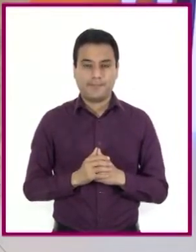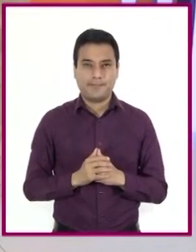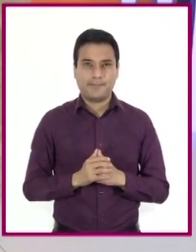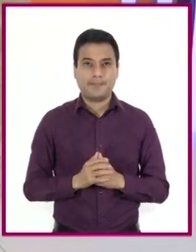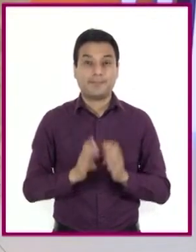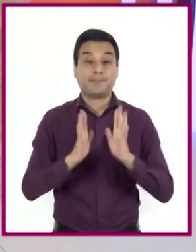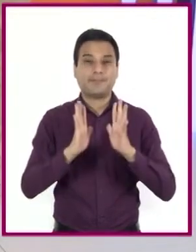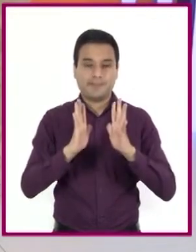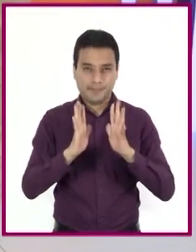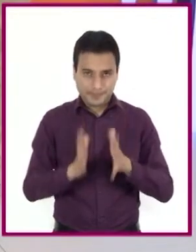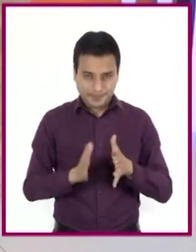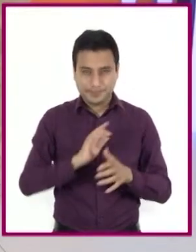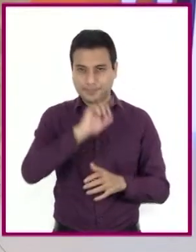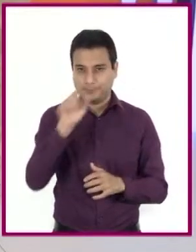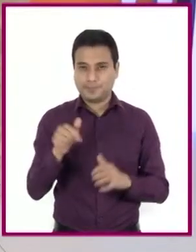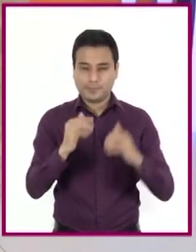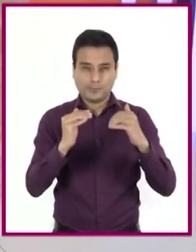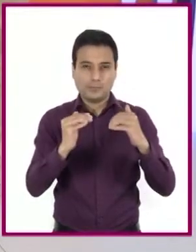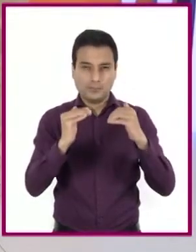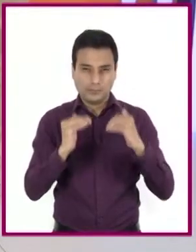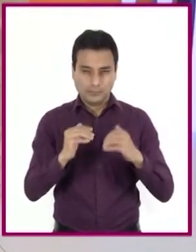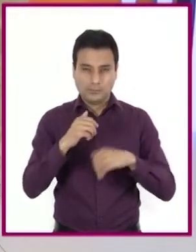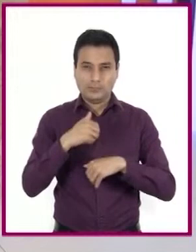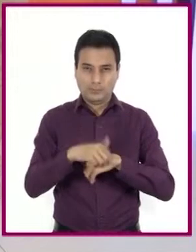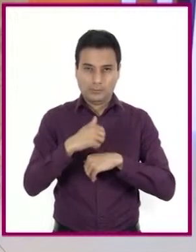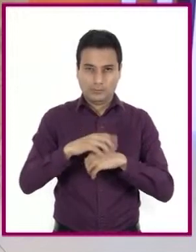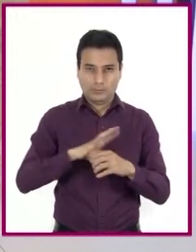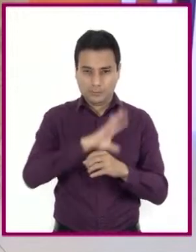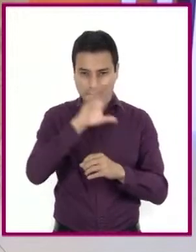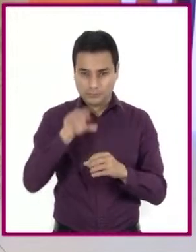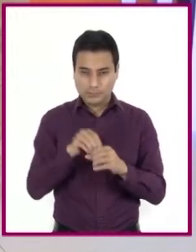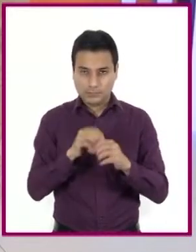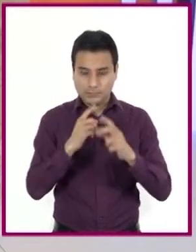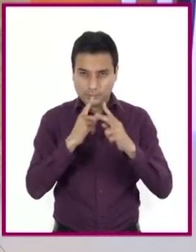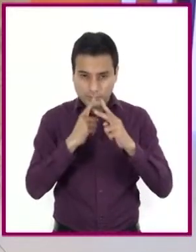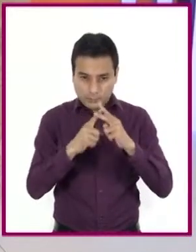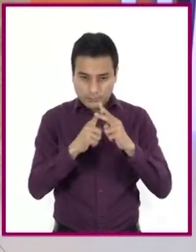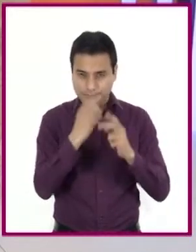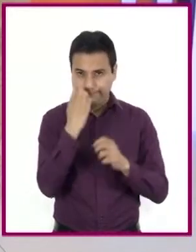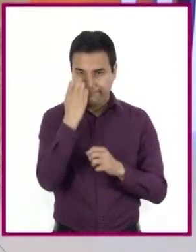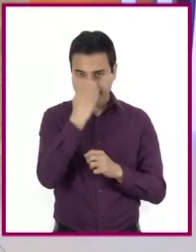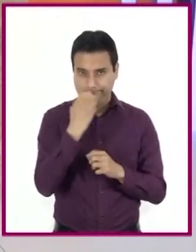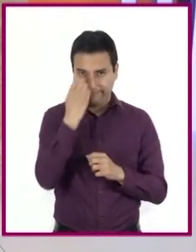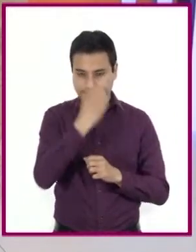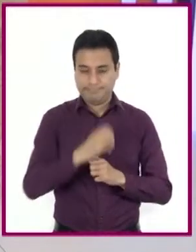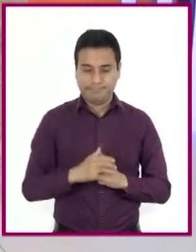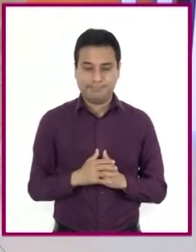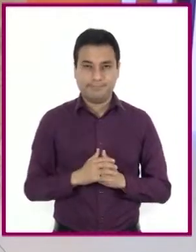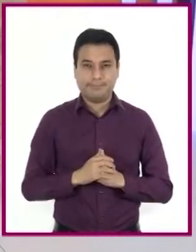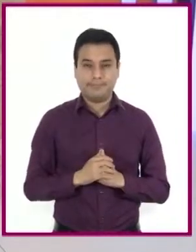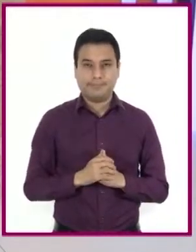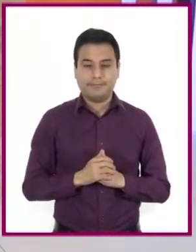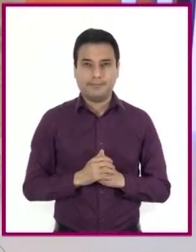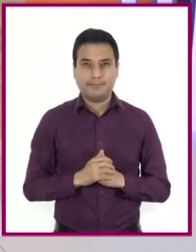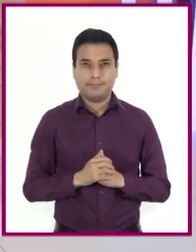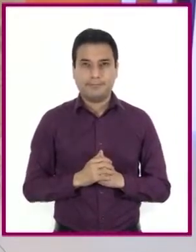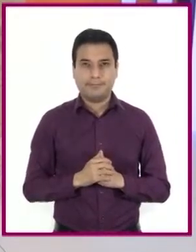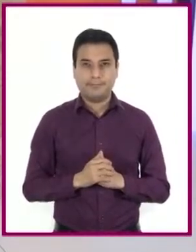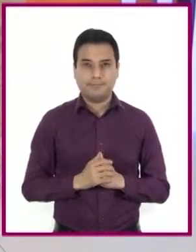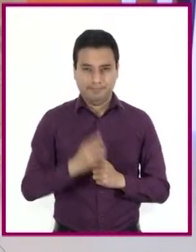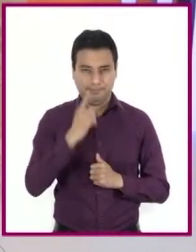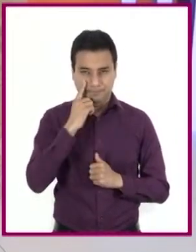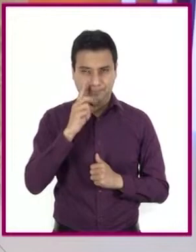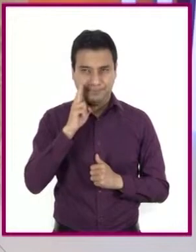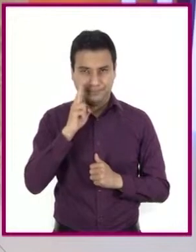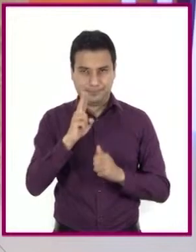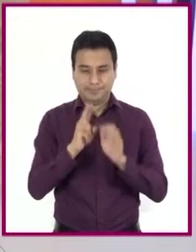Después se obtienen los valores absolutos de las desviaciones de cada una de las estaturas de los jugadores. El siguiente